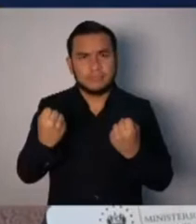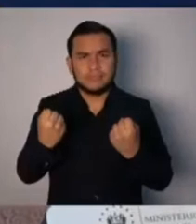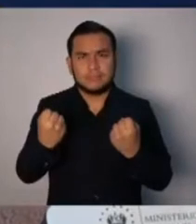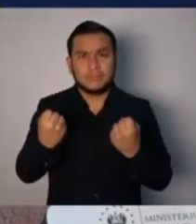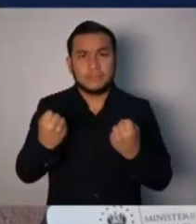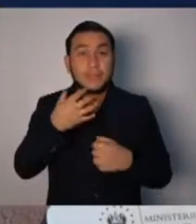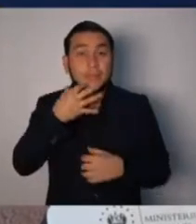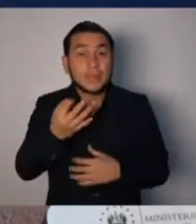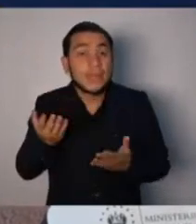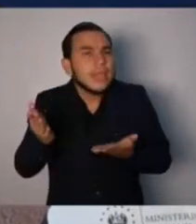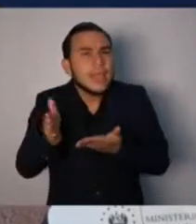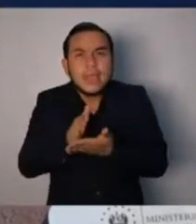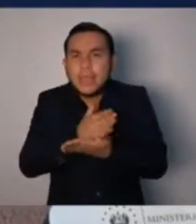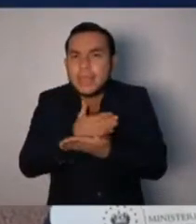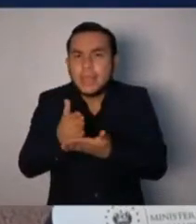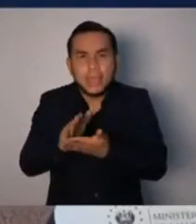hubo algo